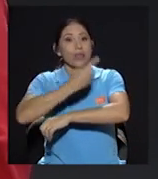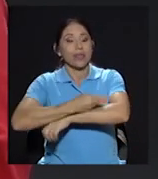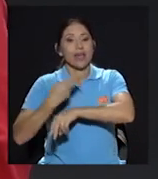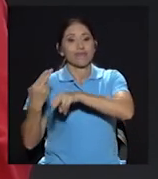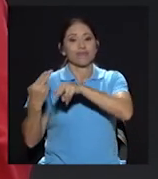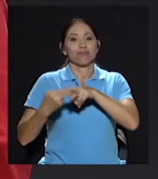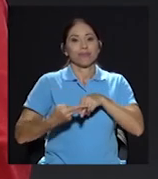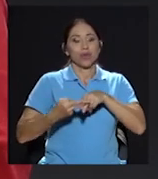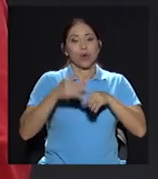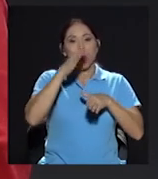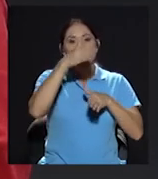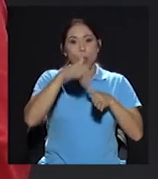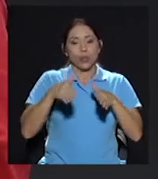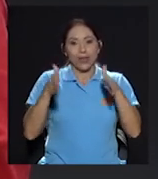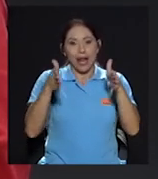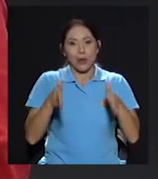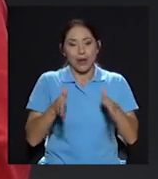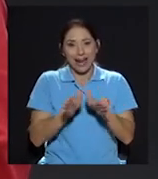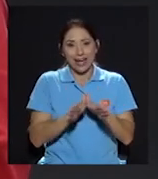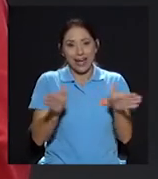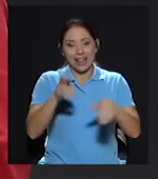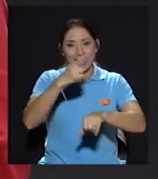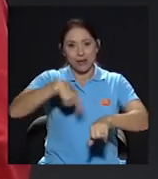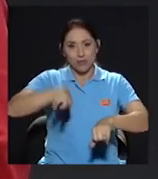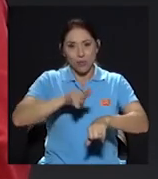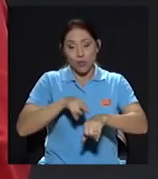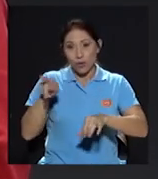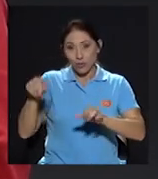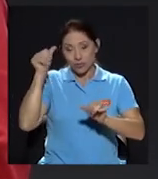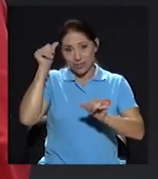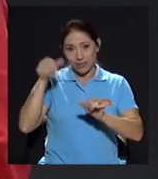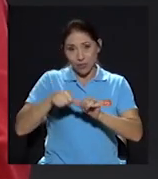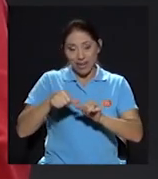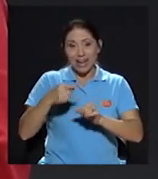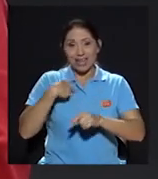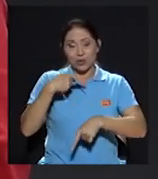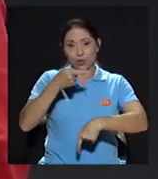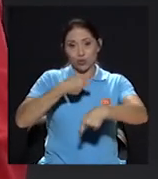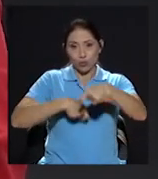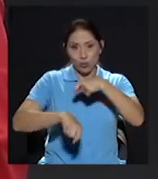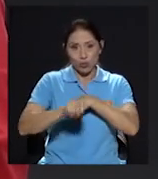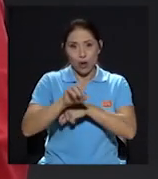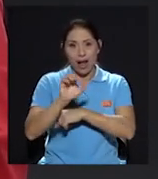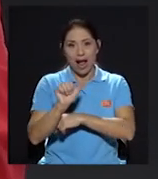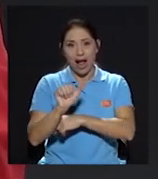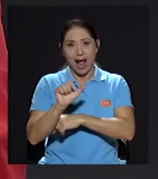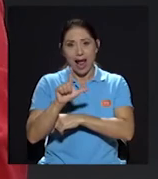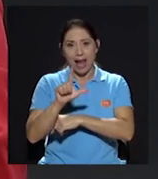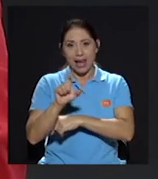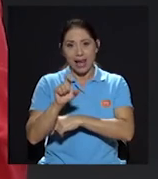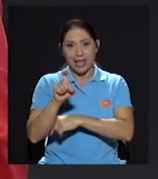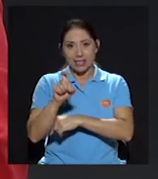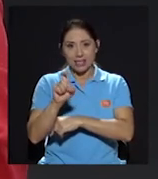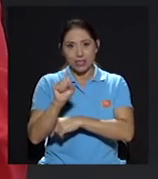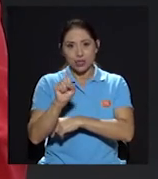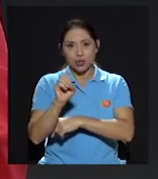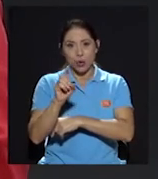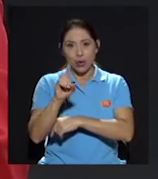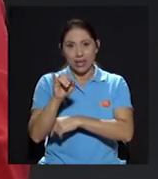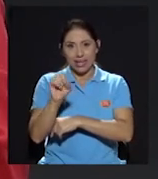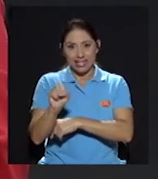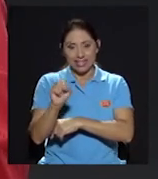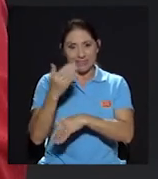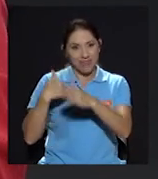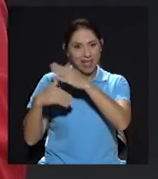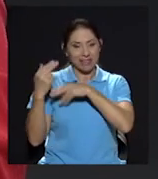contralora general de la república usted recordará que vine a sustituir a don alex solís que había sido nombrado en